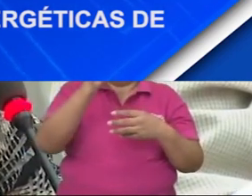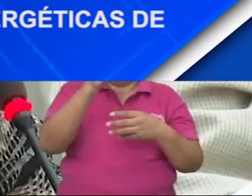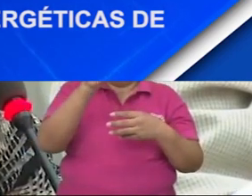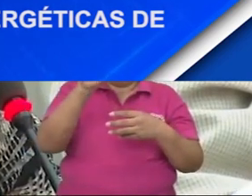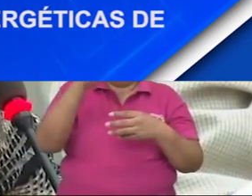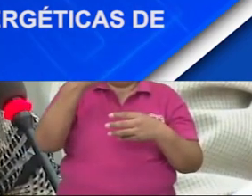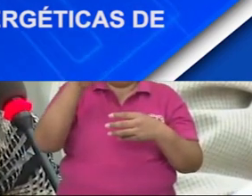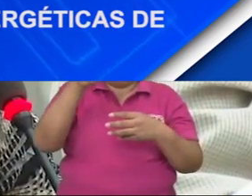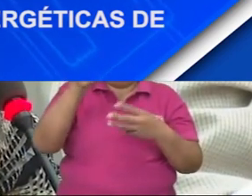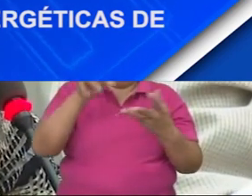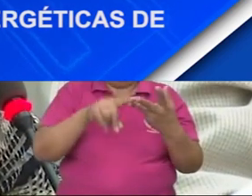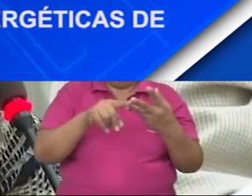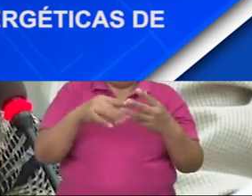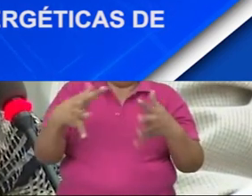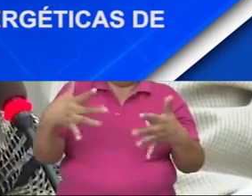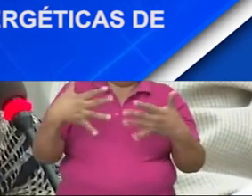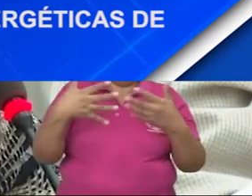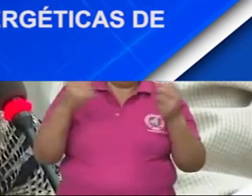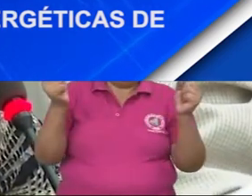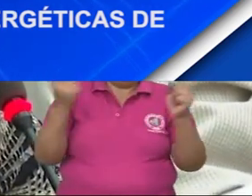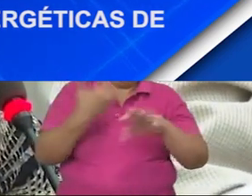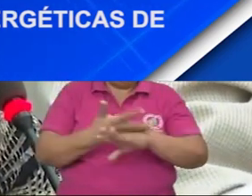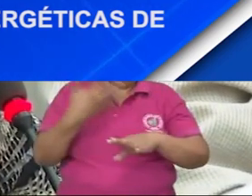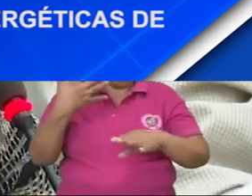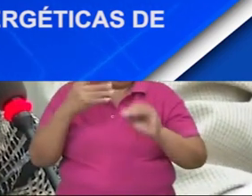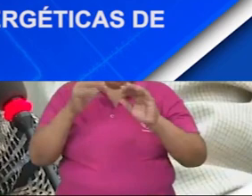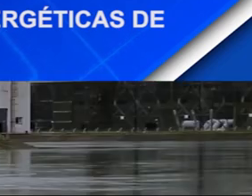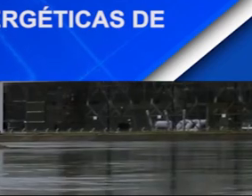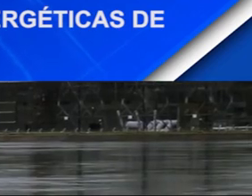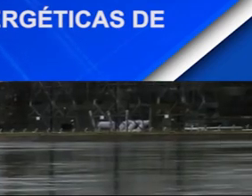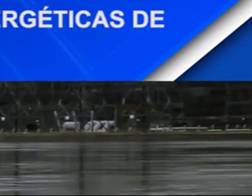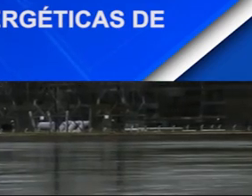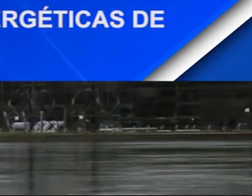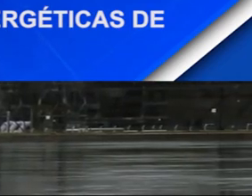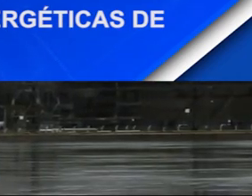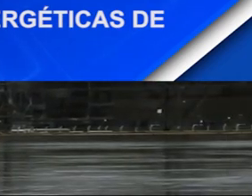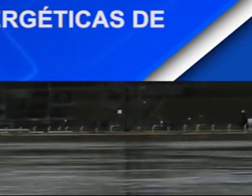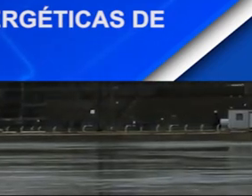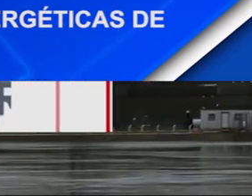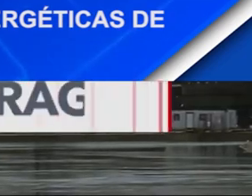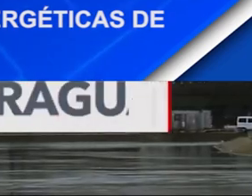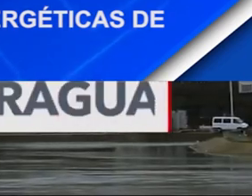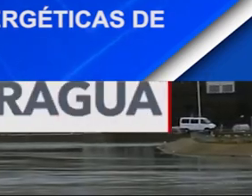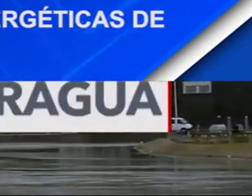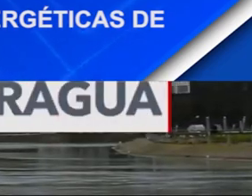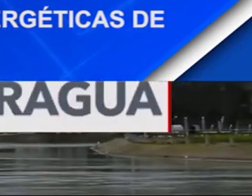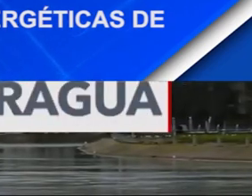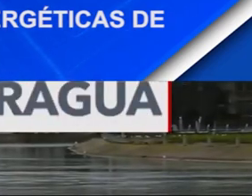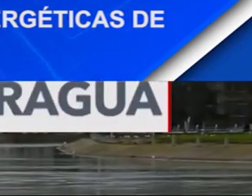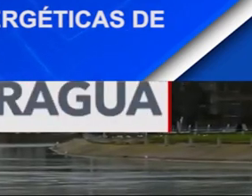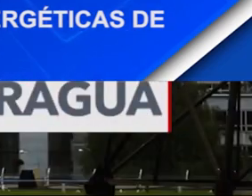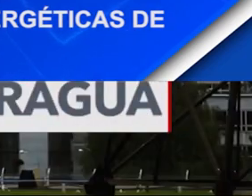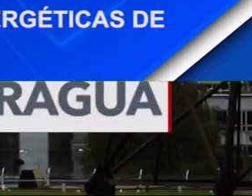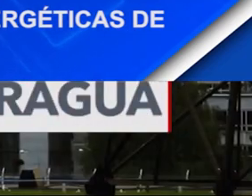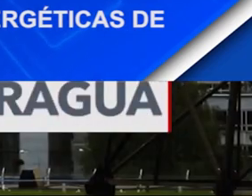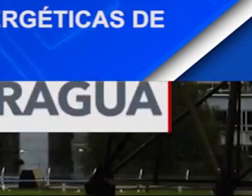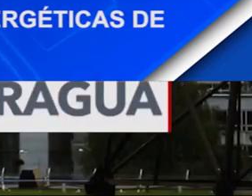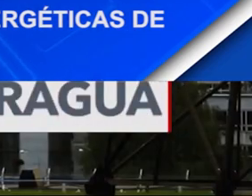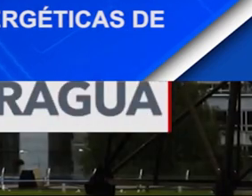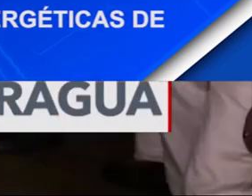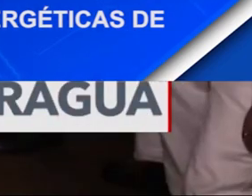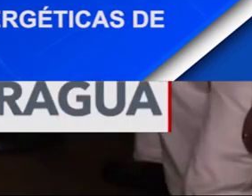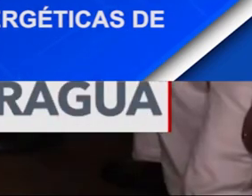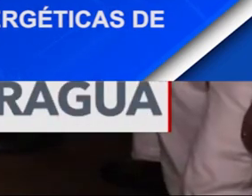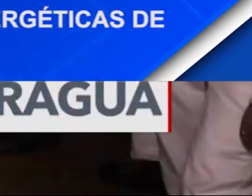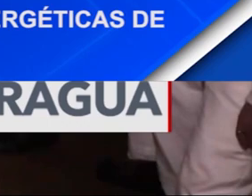calefacción humana y diversas aplicaciones industriales. Dicho acuerdo fue aprobado con 80 votos a favor.